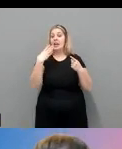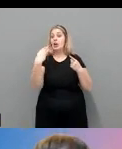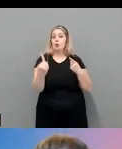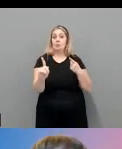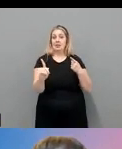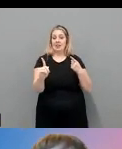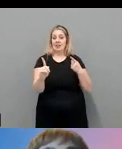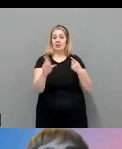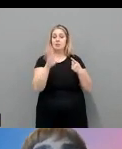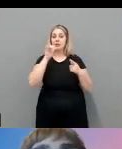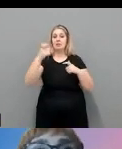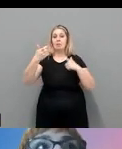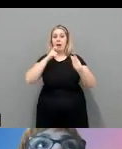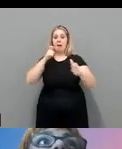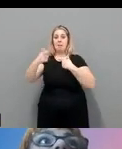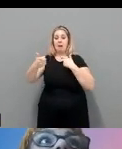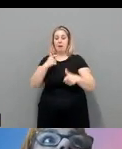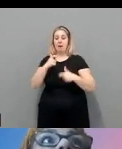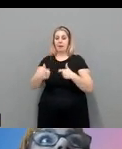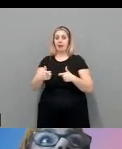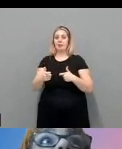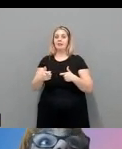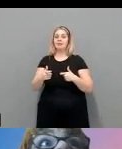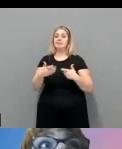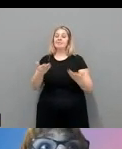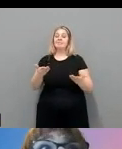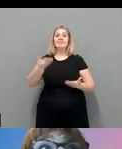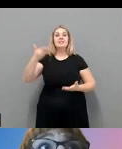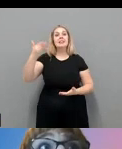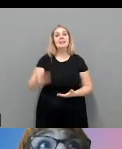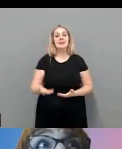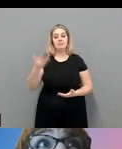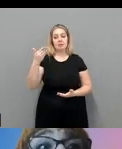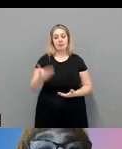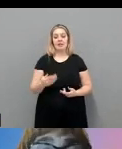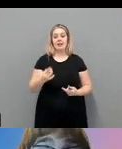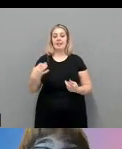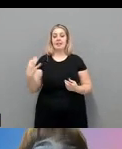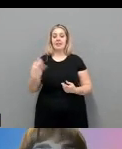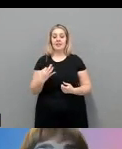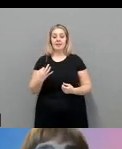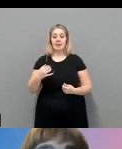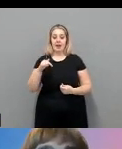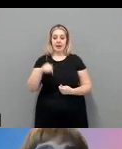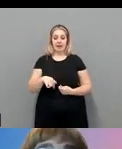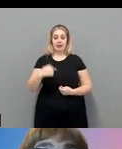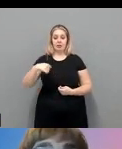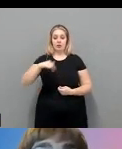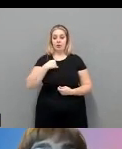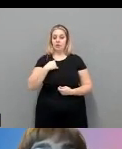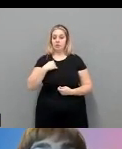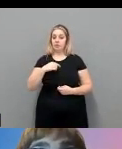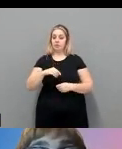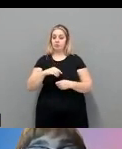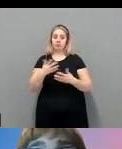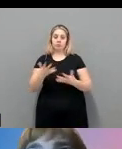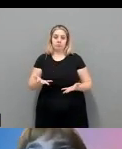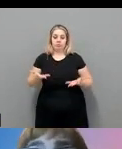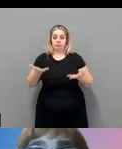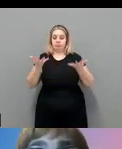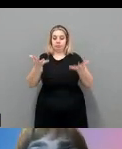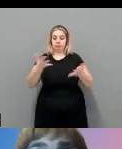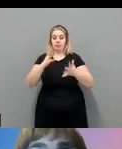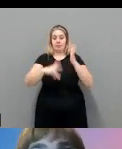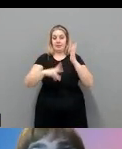me insultan. Es muy importante en este sentido que desarrollemos, y desde aquí nos tenemos que poner a disposición de la